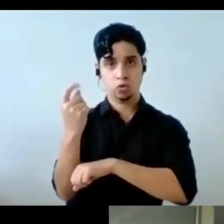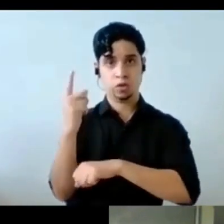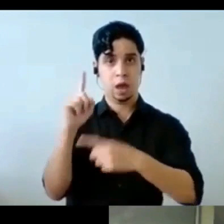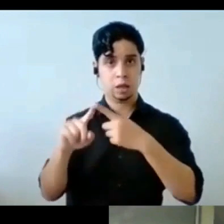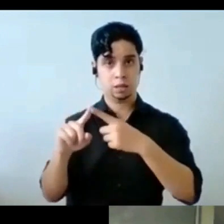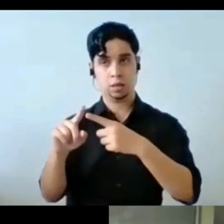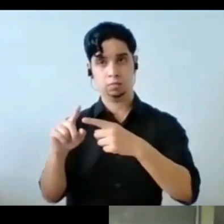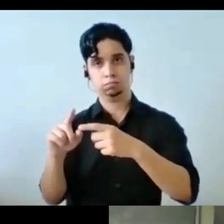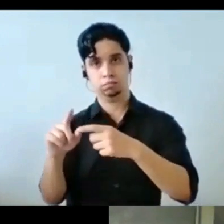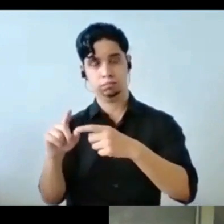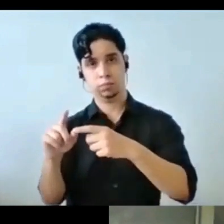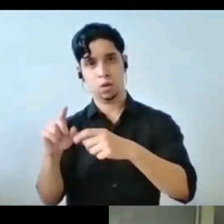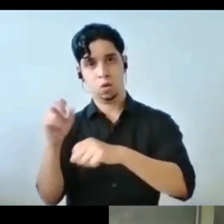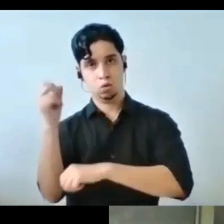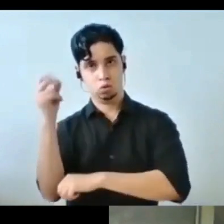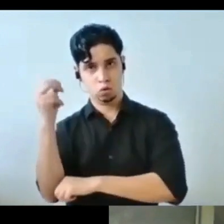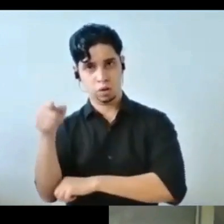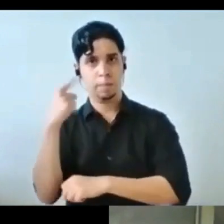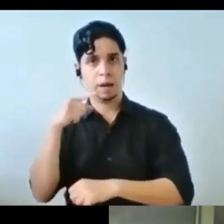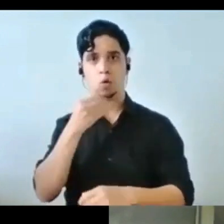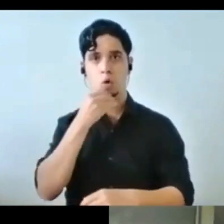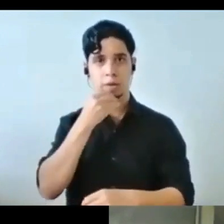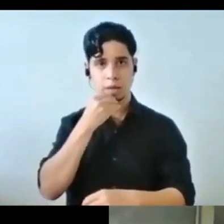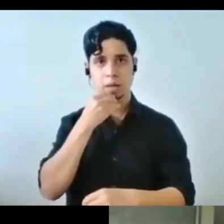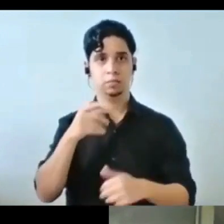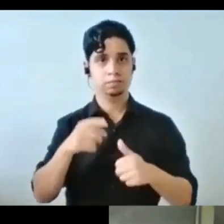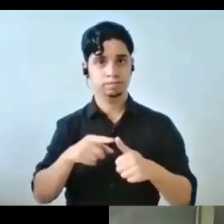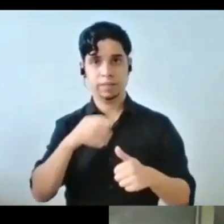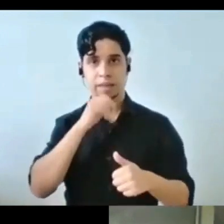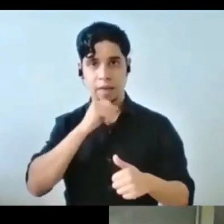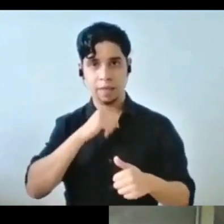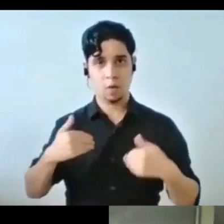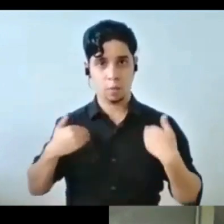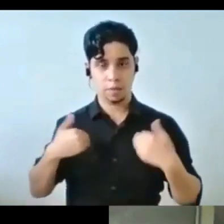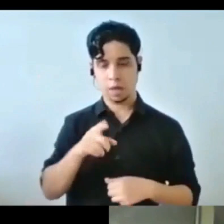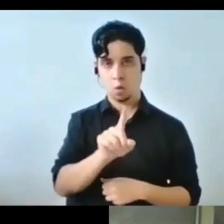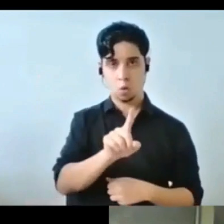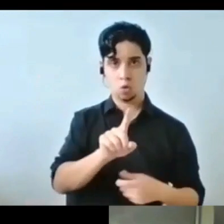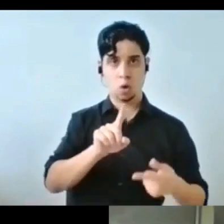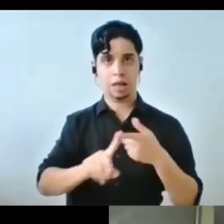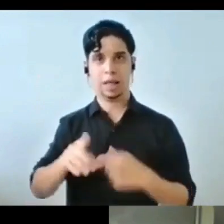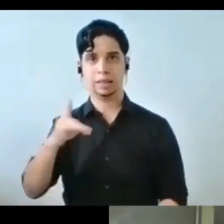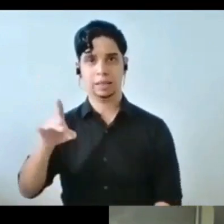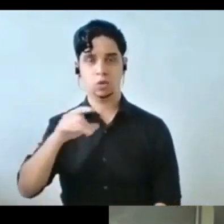Servicarro los almuerzos para niños y jóvenes entre 1 y 18 años. Estamos